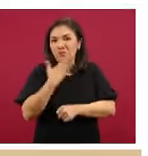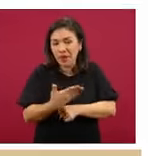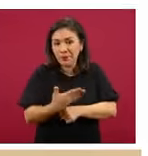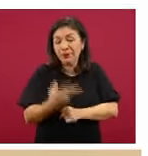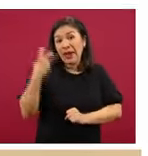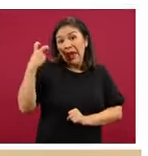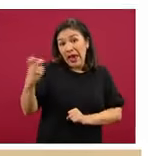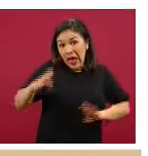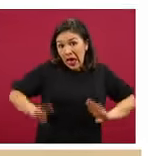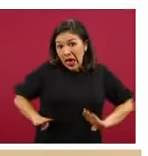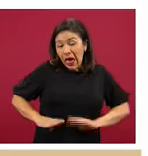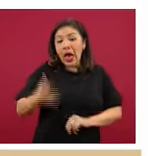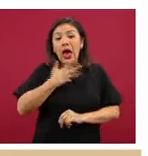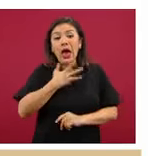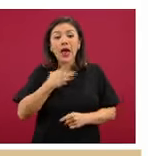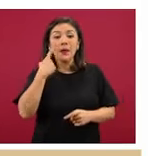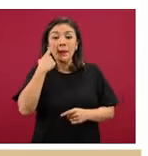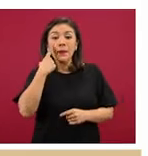caso tenemos